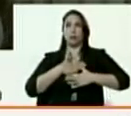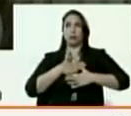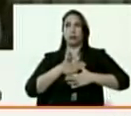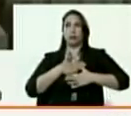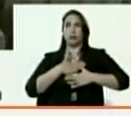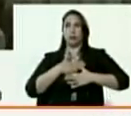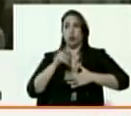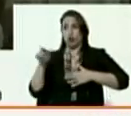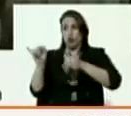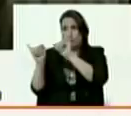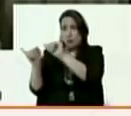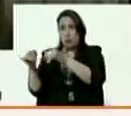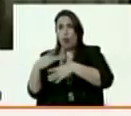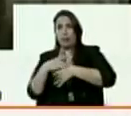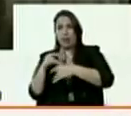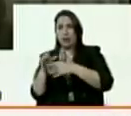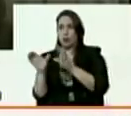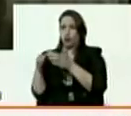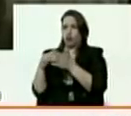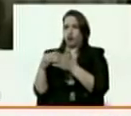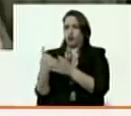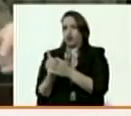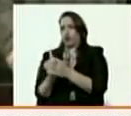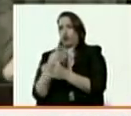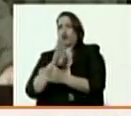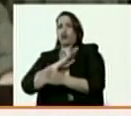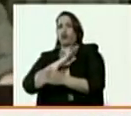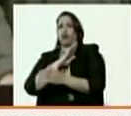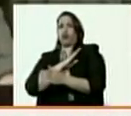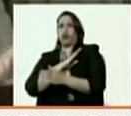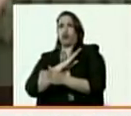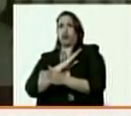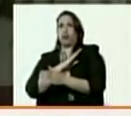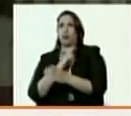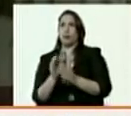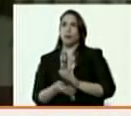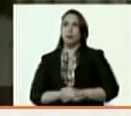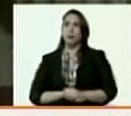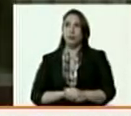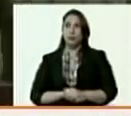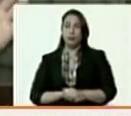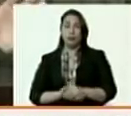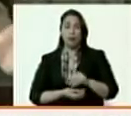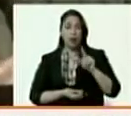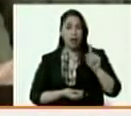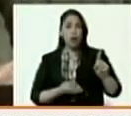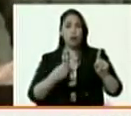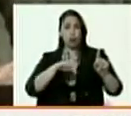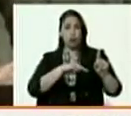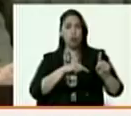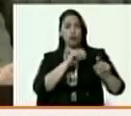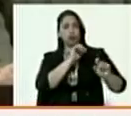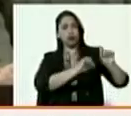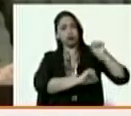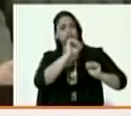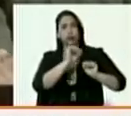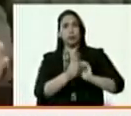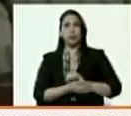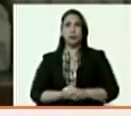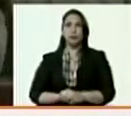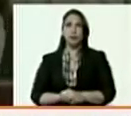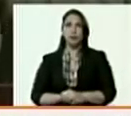sus intereses partidistas, particulares y mezquinos. Eso nosotros lo rechazamos.